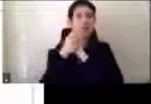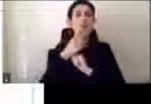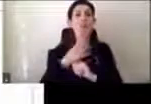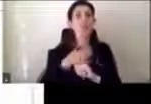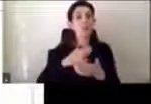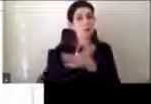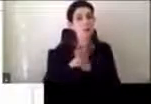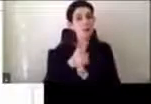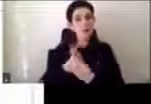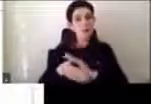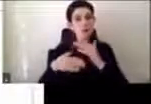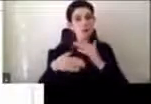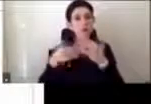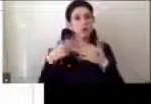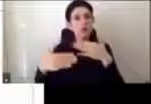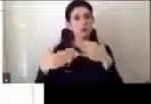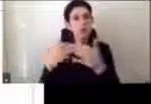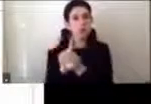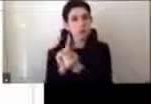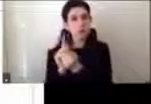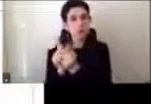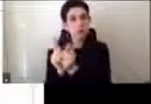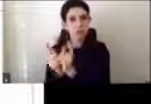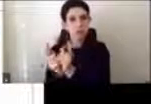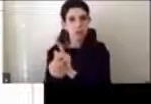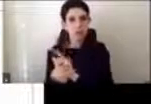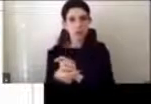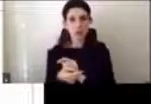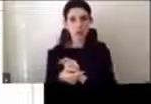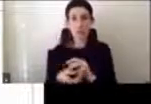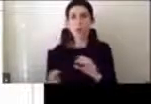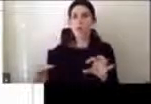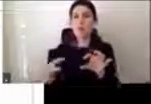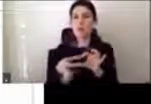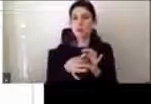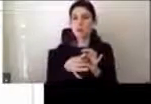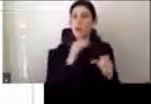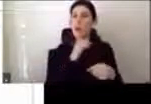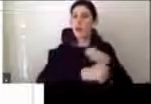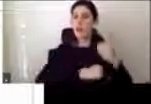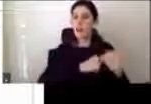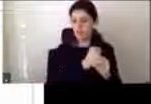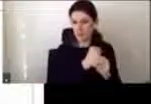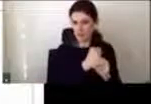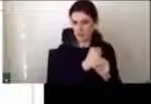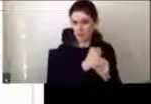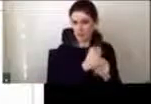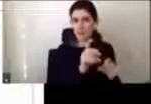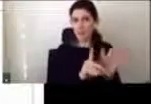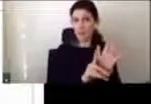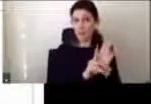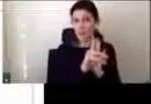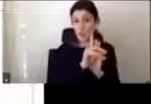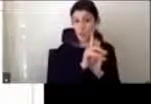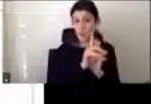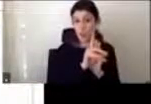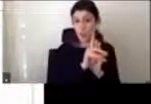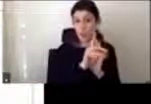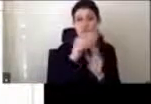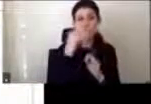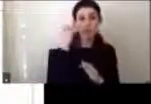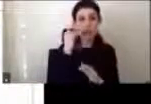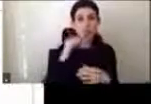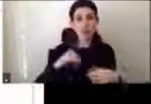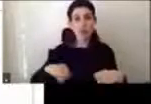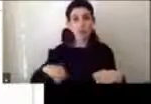la edad de la persona. Vemos acá este desarrollo cerebral de niños y adolescentes a través del tiempo. Este